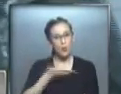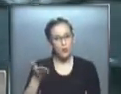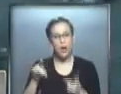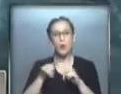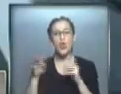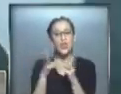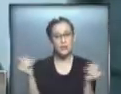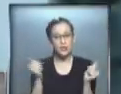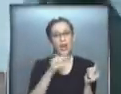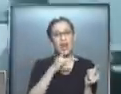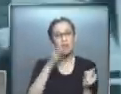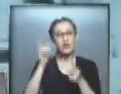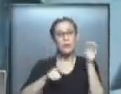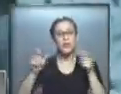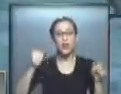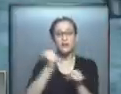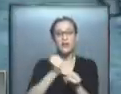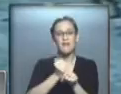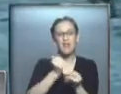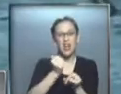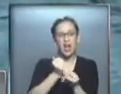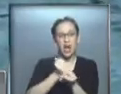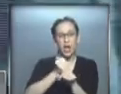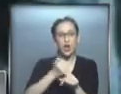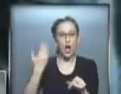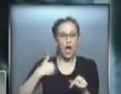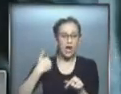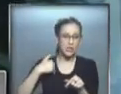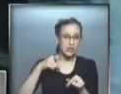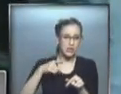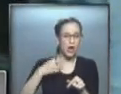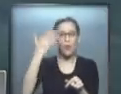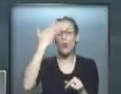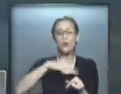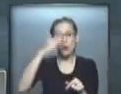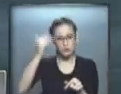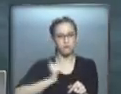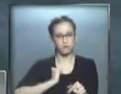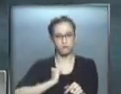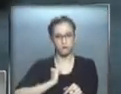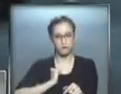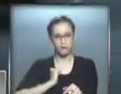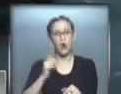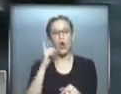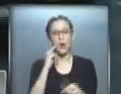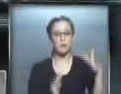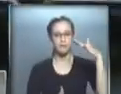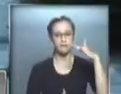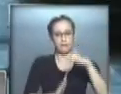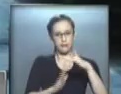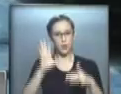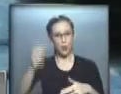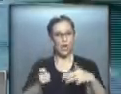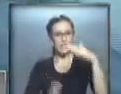de 14 operarios de la filial argentina durante la última dictadura cívico-militar el máximo tribunal deberá decidir sobre la